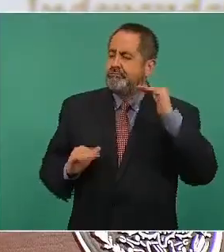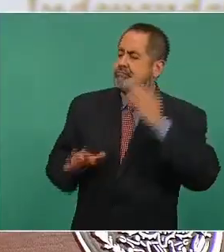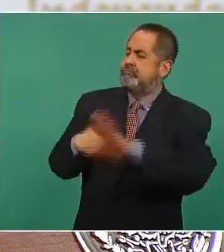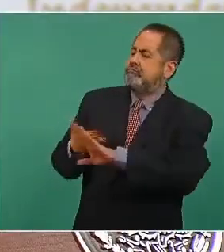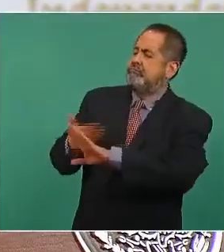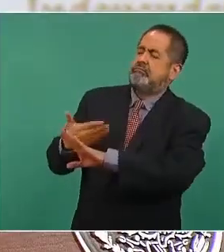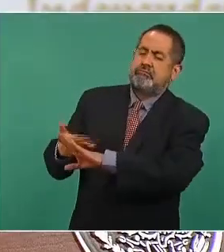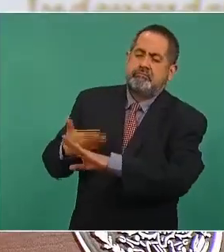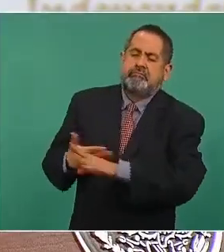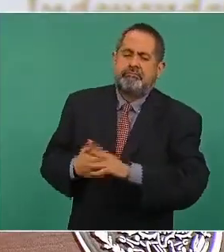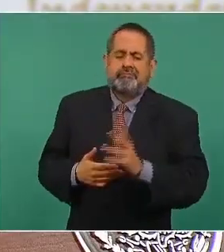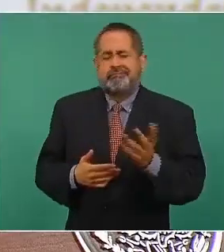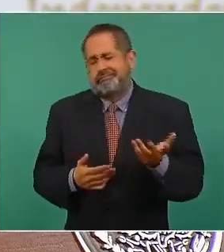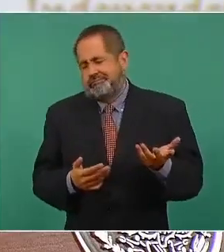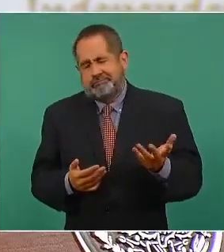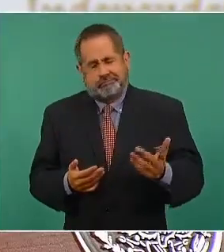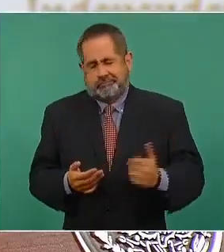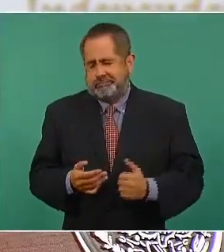Y